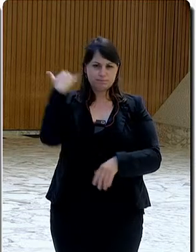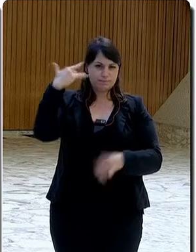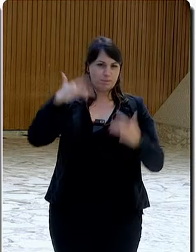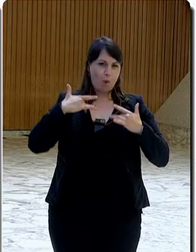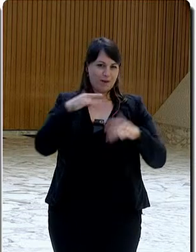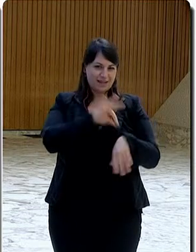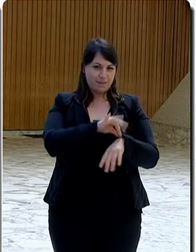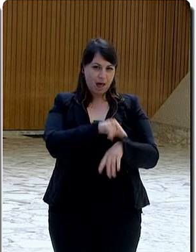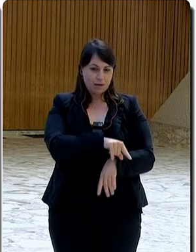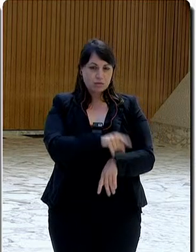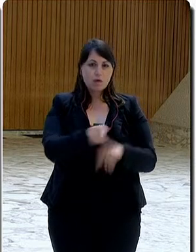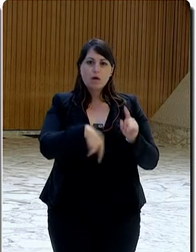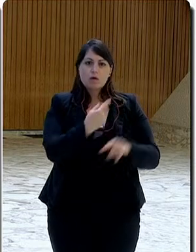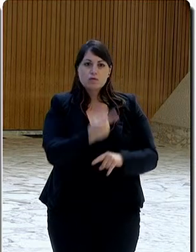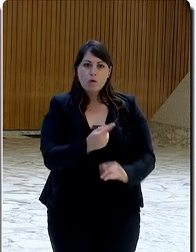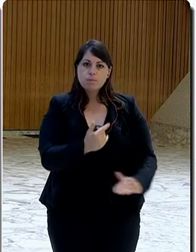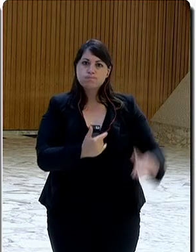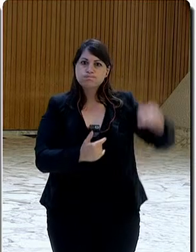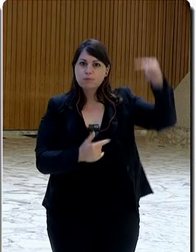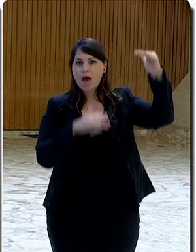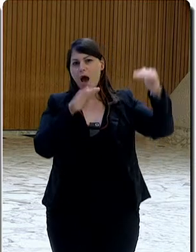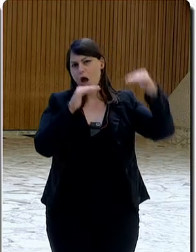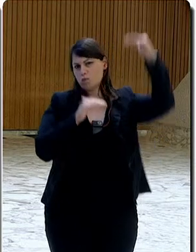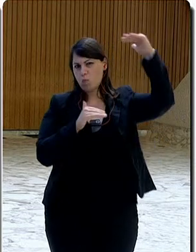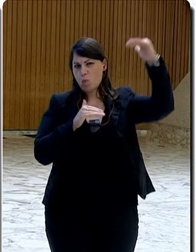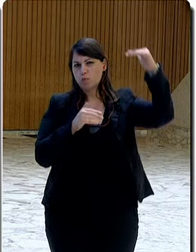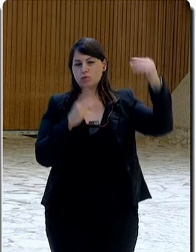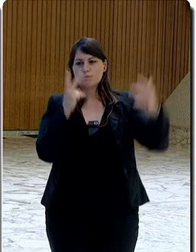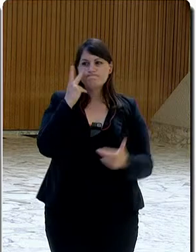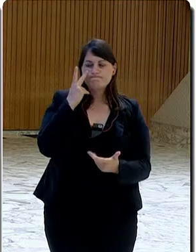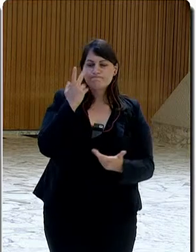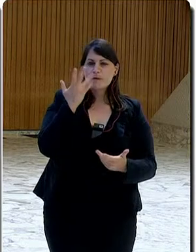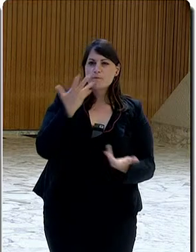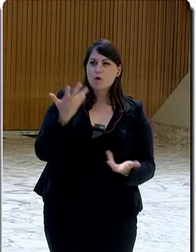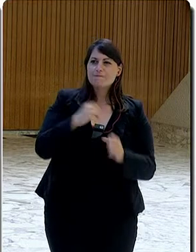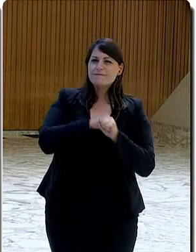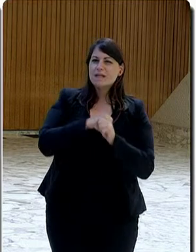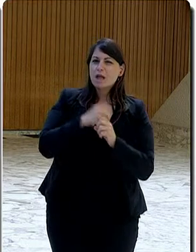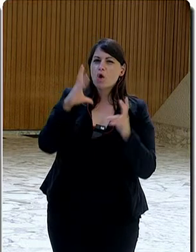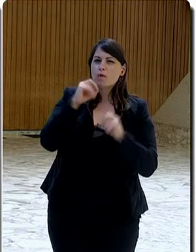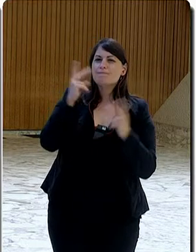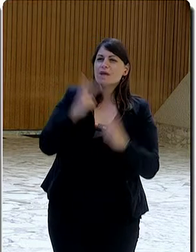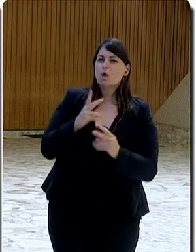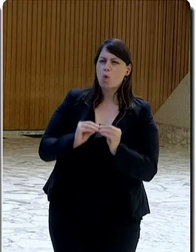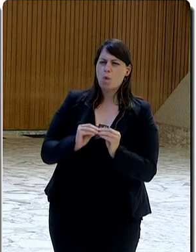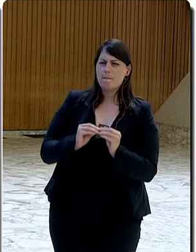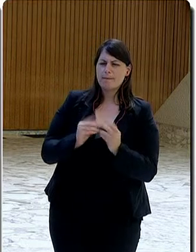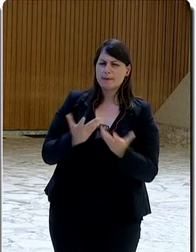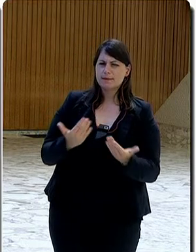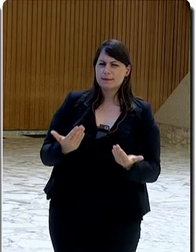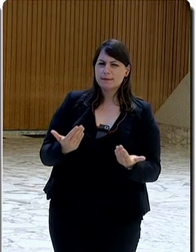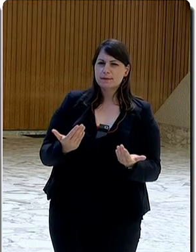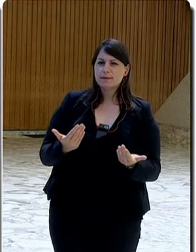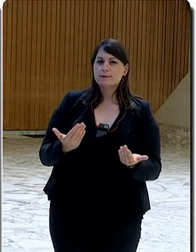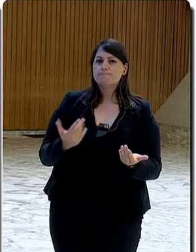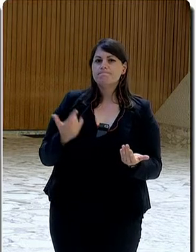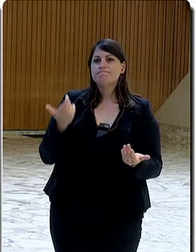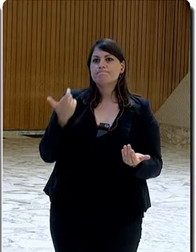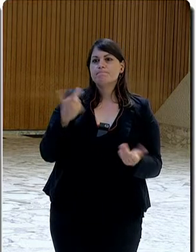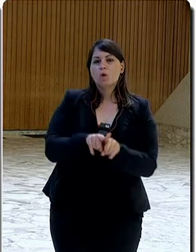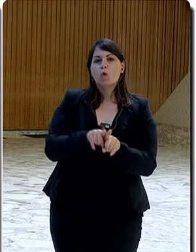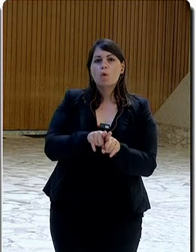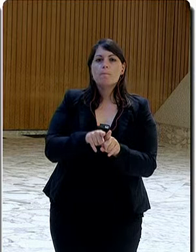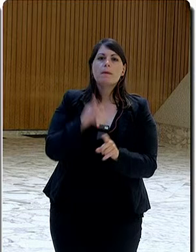verdad desde el punto de vista de la fe. Y como si no tuviera suficiente ejemplo con su padre, comenzó